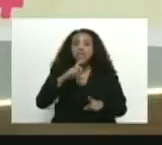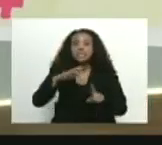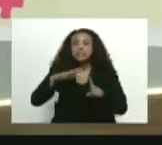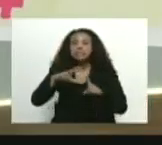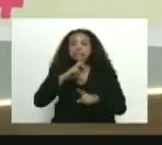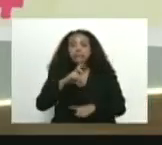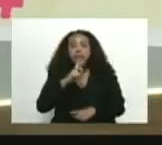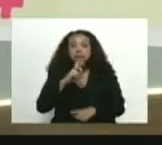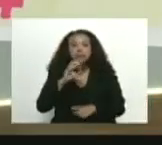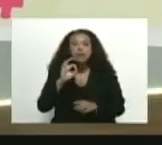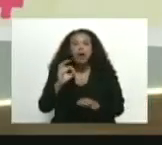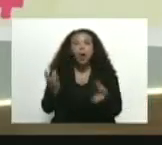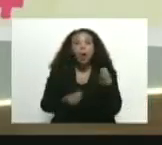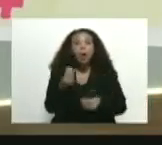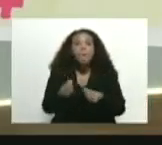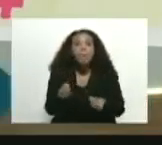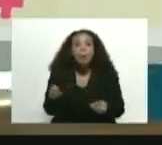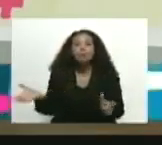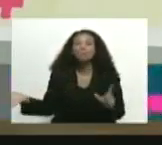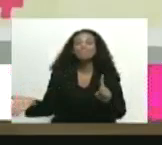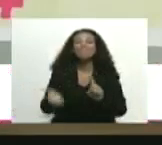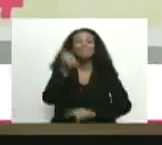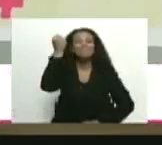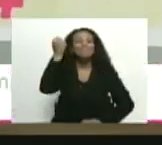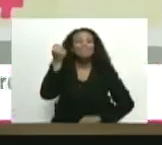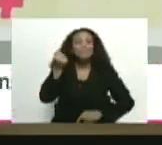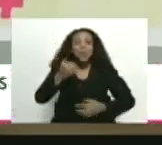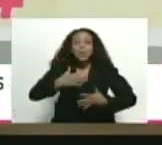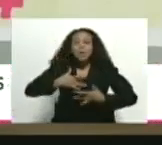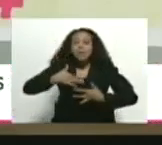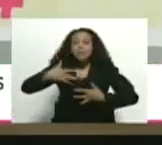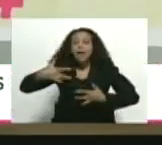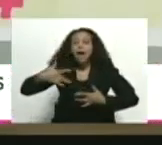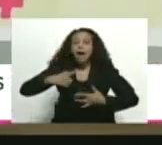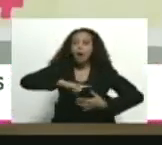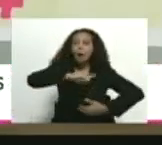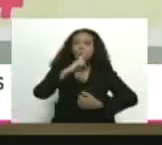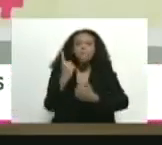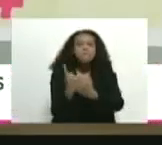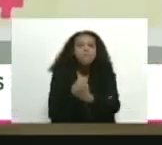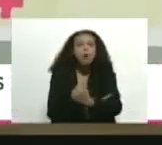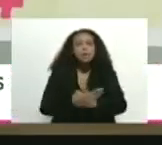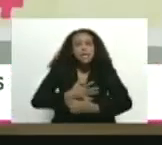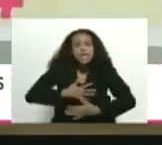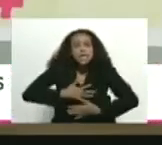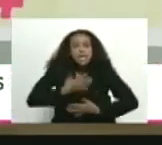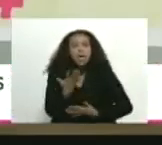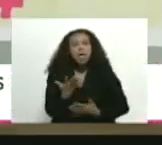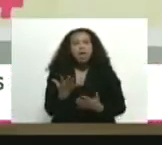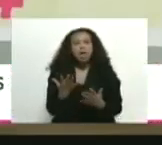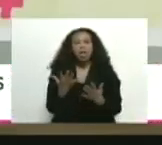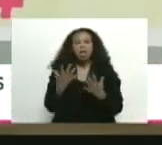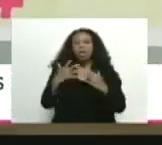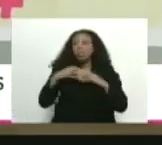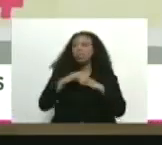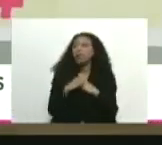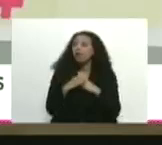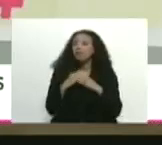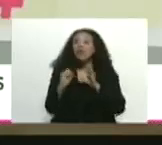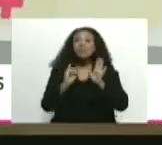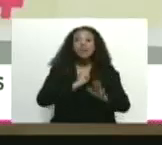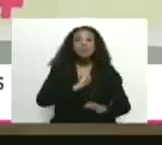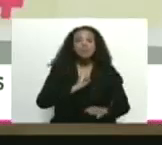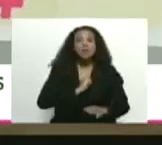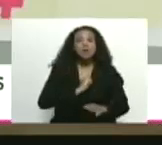estelares lo han logrado por la espiritualidad que logran construir, por una identidad que